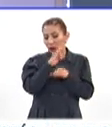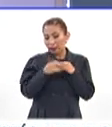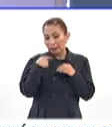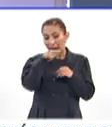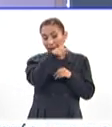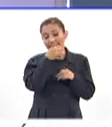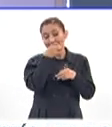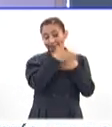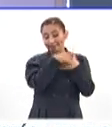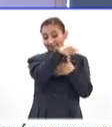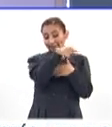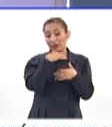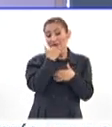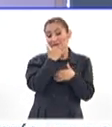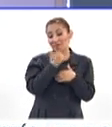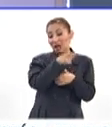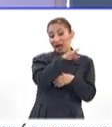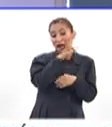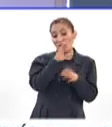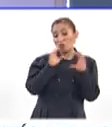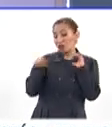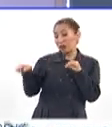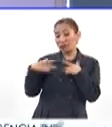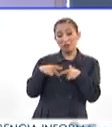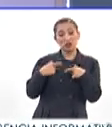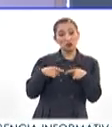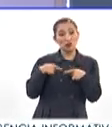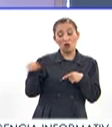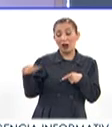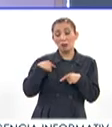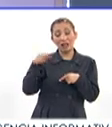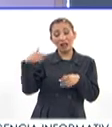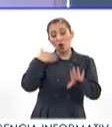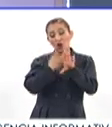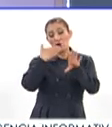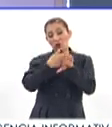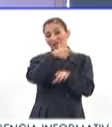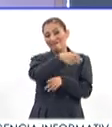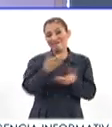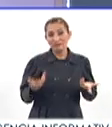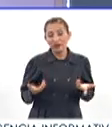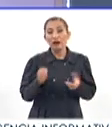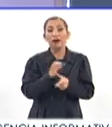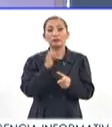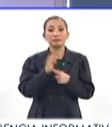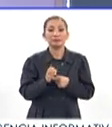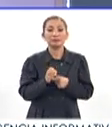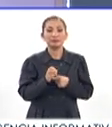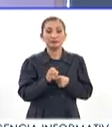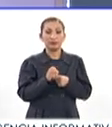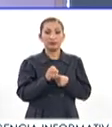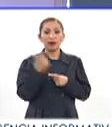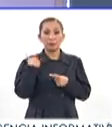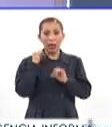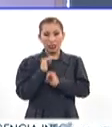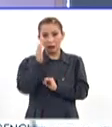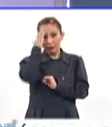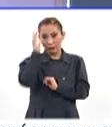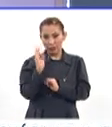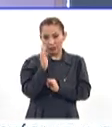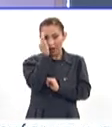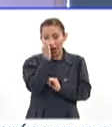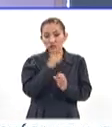decirle a la institución, estás fallando en tu comunicación con la ciudadanía en estos puntos, ¿no? Entonces, por ejemplo, para la autoridad